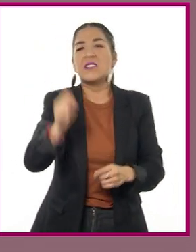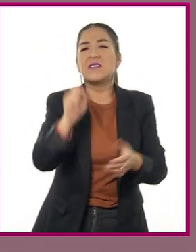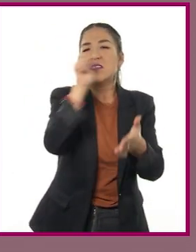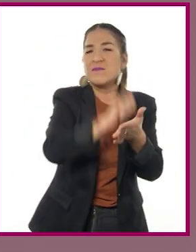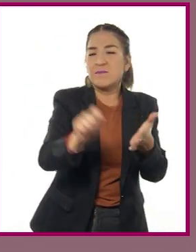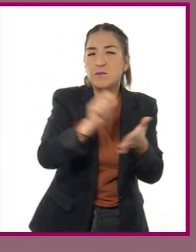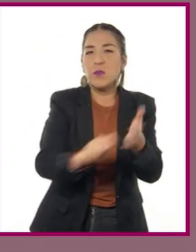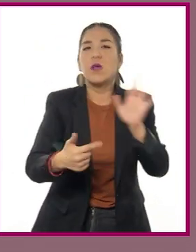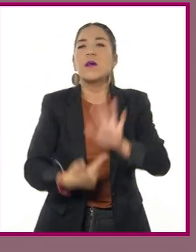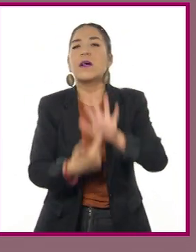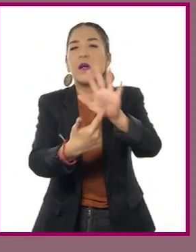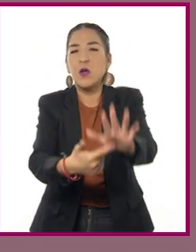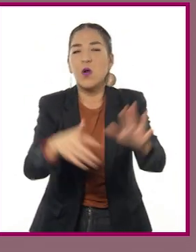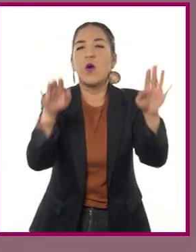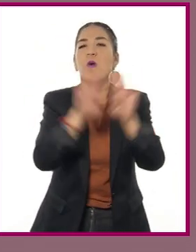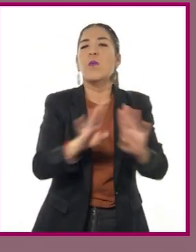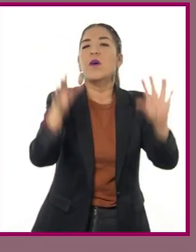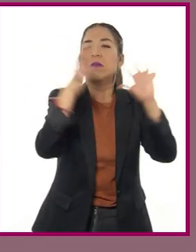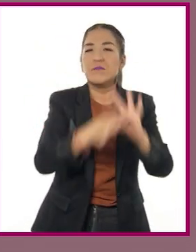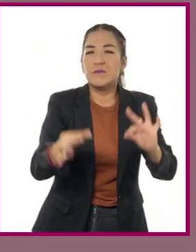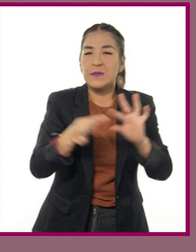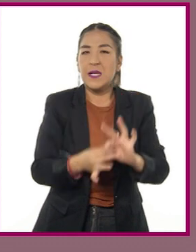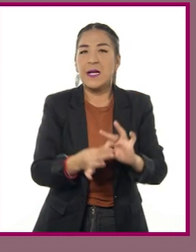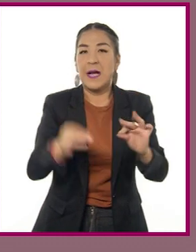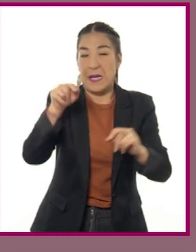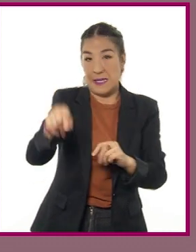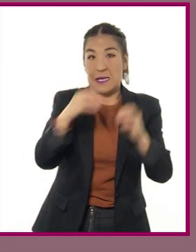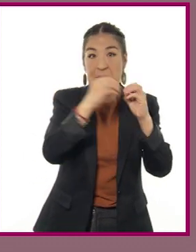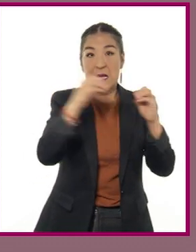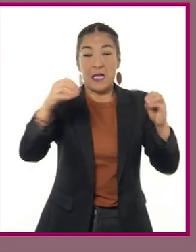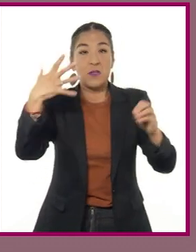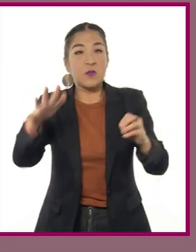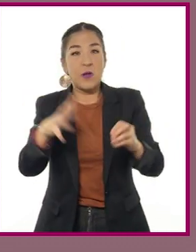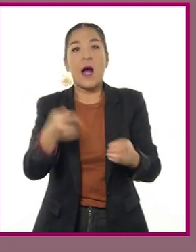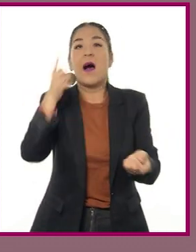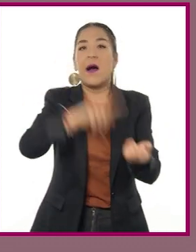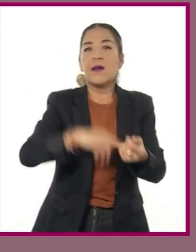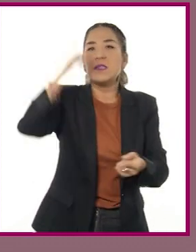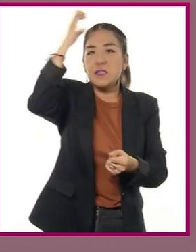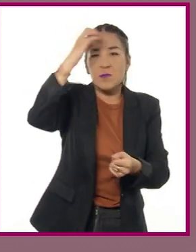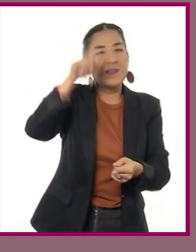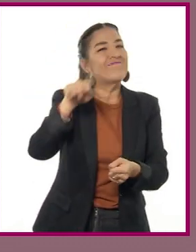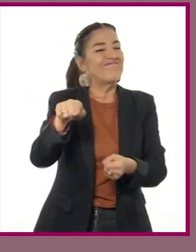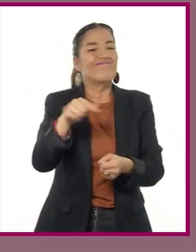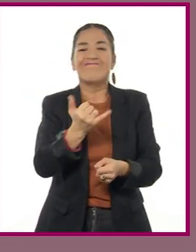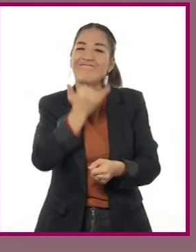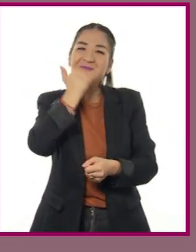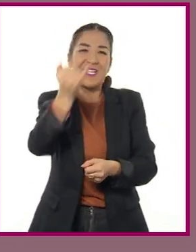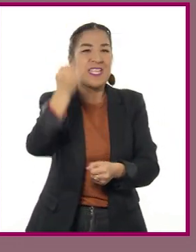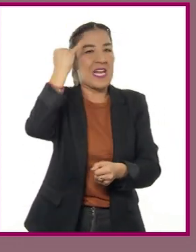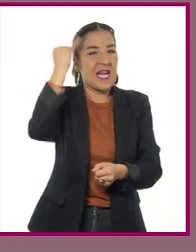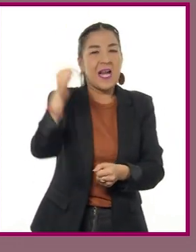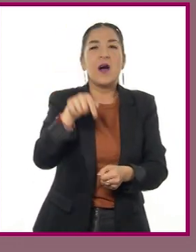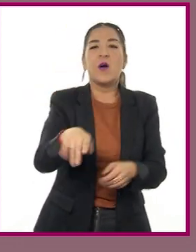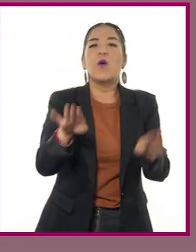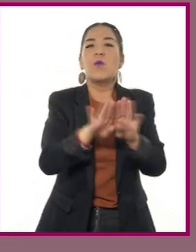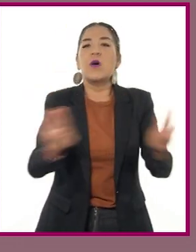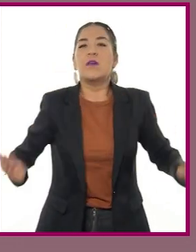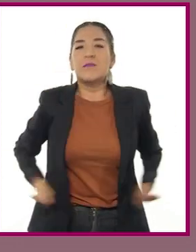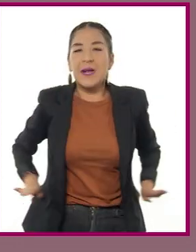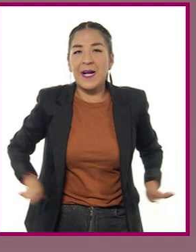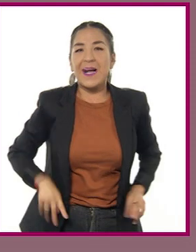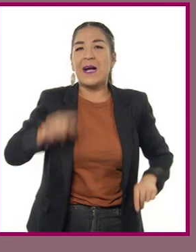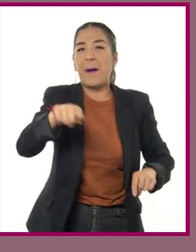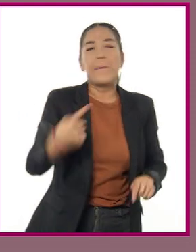que muestra o trata de mostrar es que la astrología no es una ciencia, sino son ideas equivocadas, y por eso se le considera este primer